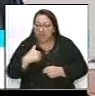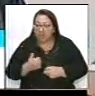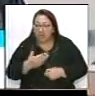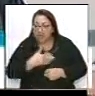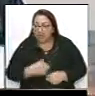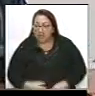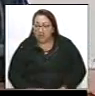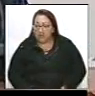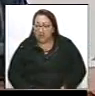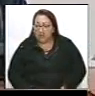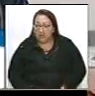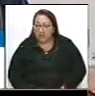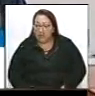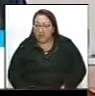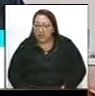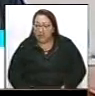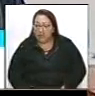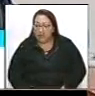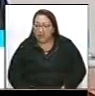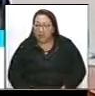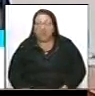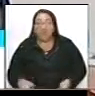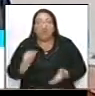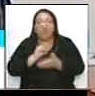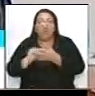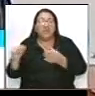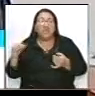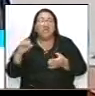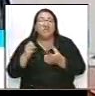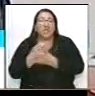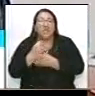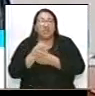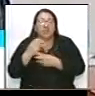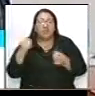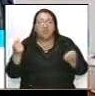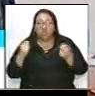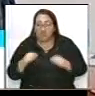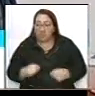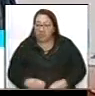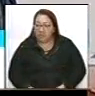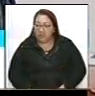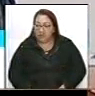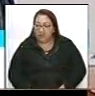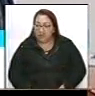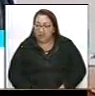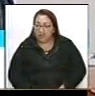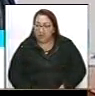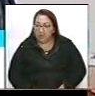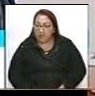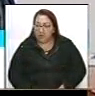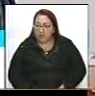presidenta, en el mes de septiembre se suspende la investigación en la